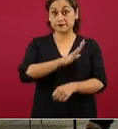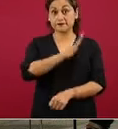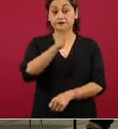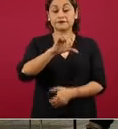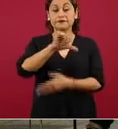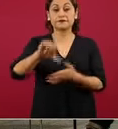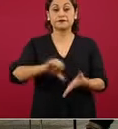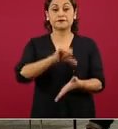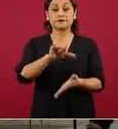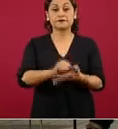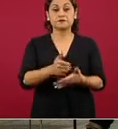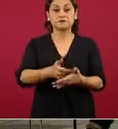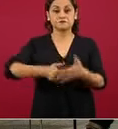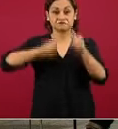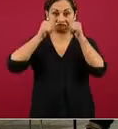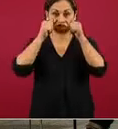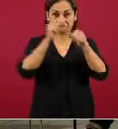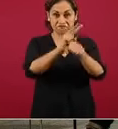Programas preventivos.